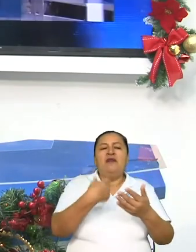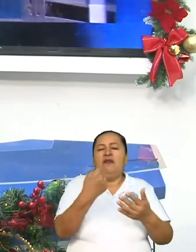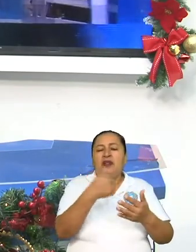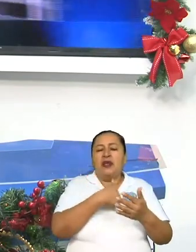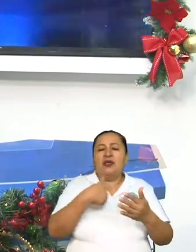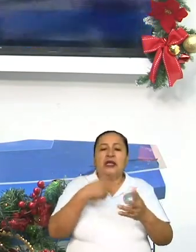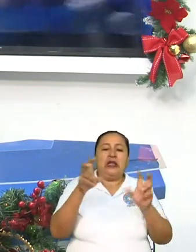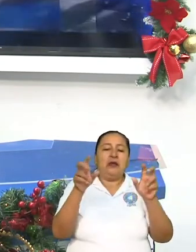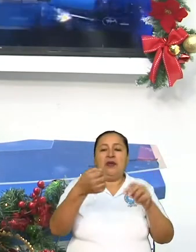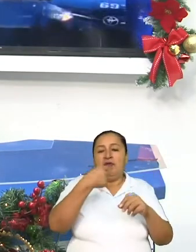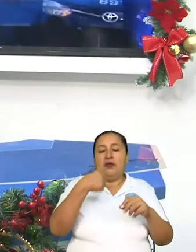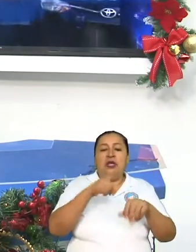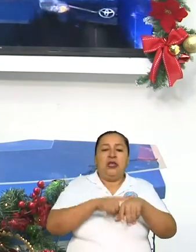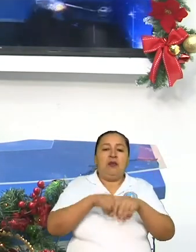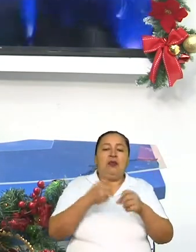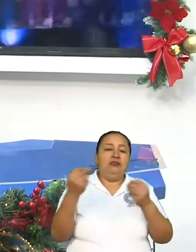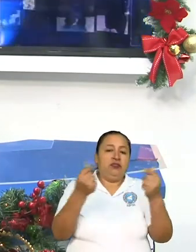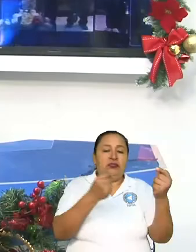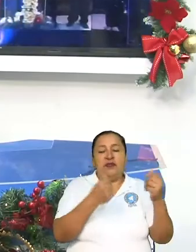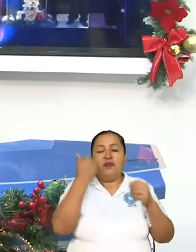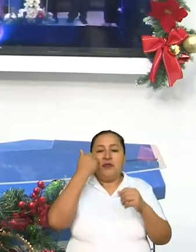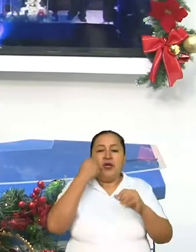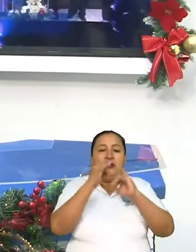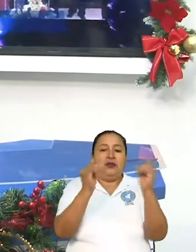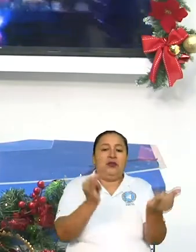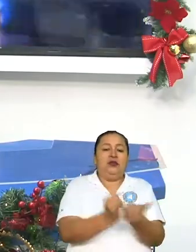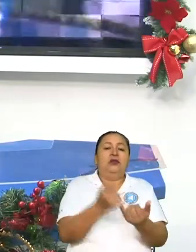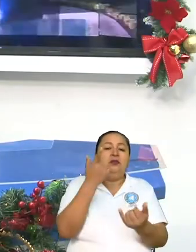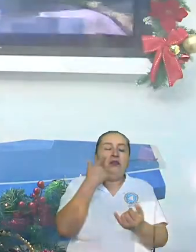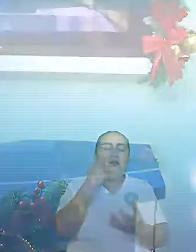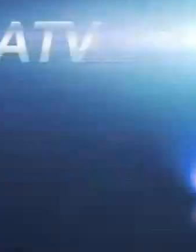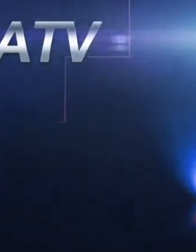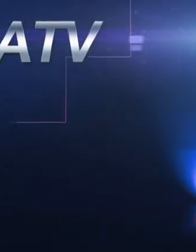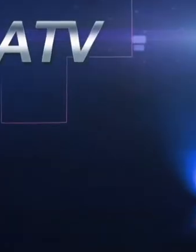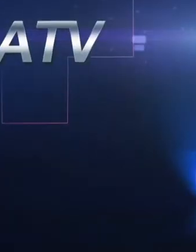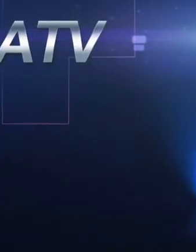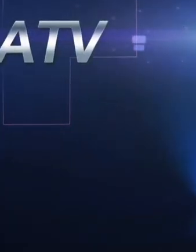ámbito farmacéutico en tiempos de emergencia sanitaria internacional. Veamos.